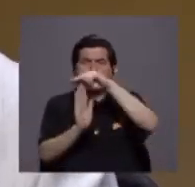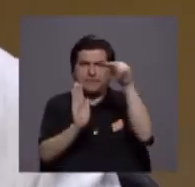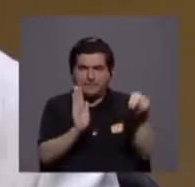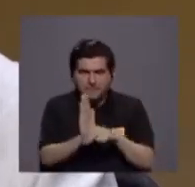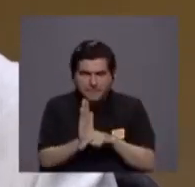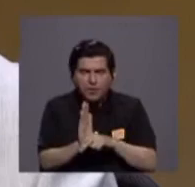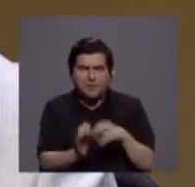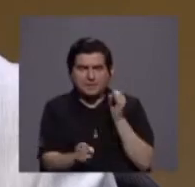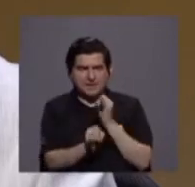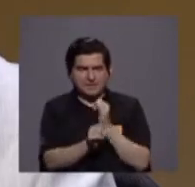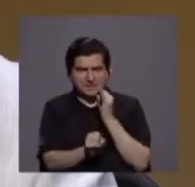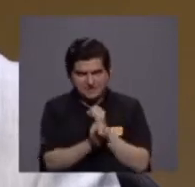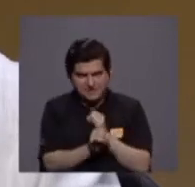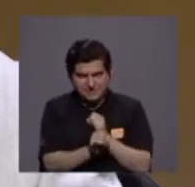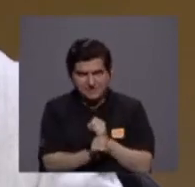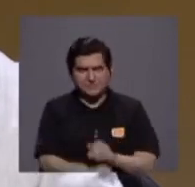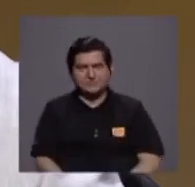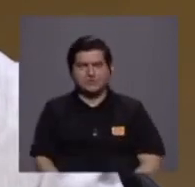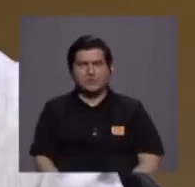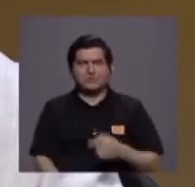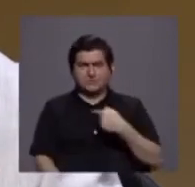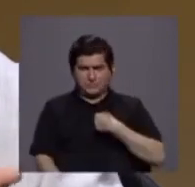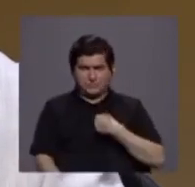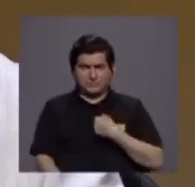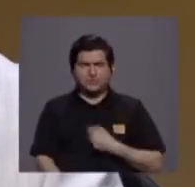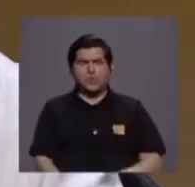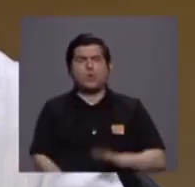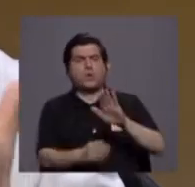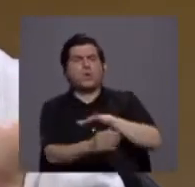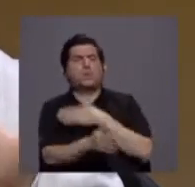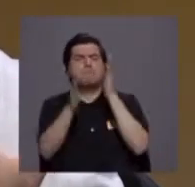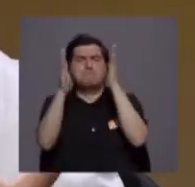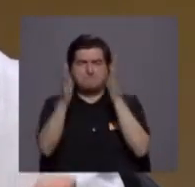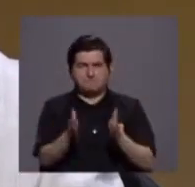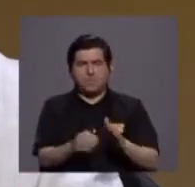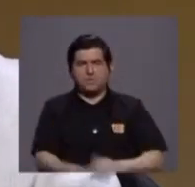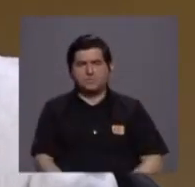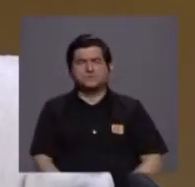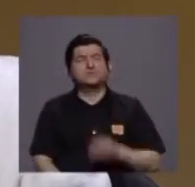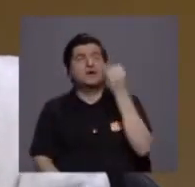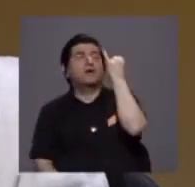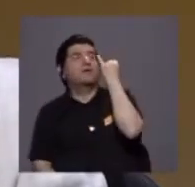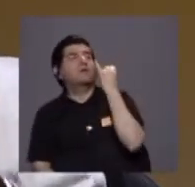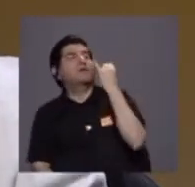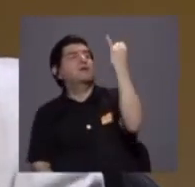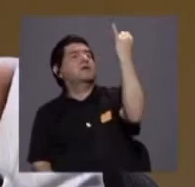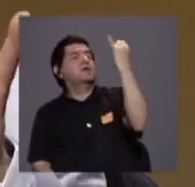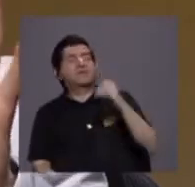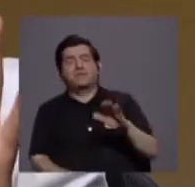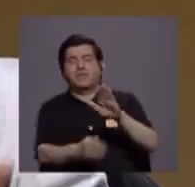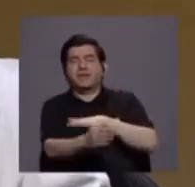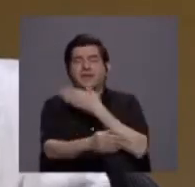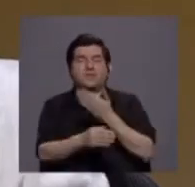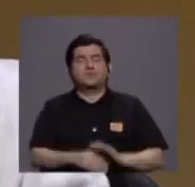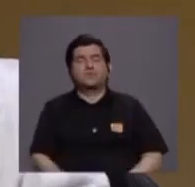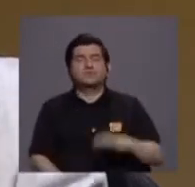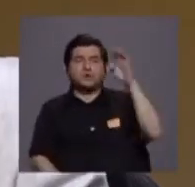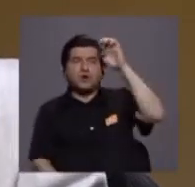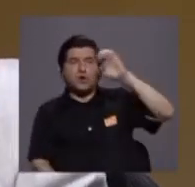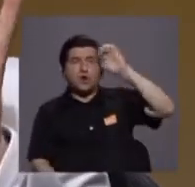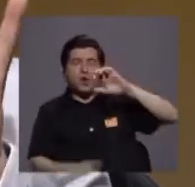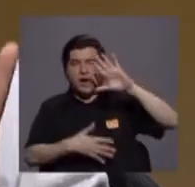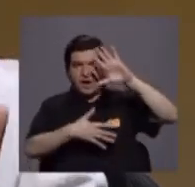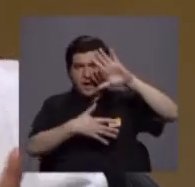la institucionalidad. Tenía que convertirme en un músico, en el ideal del músico euroamericano